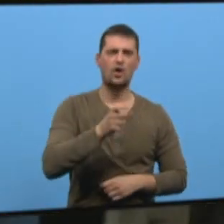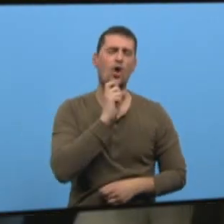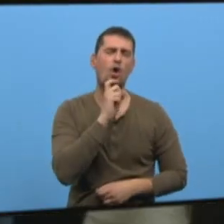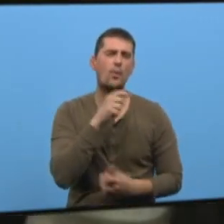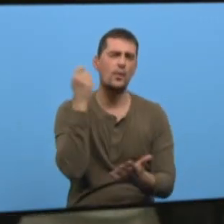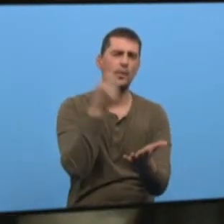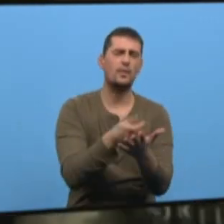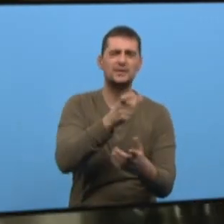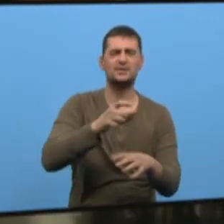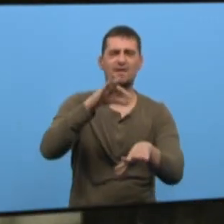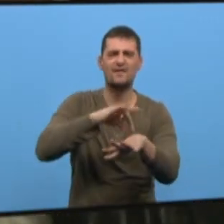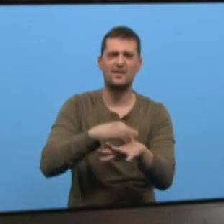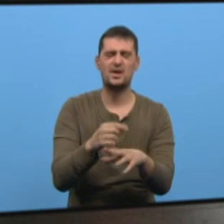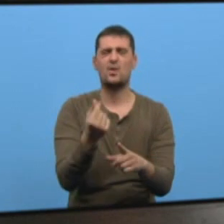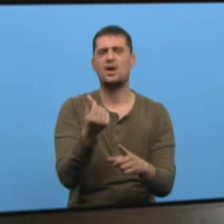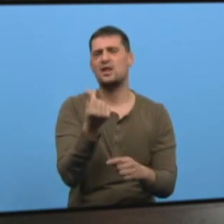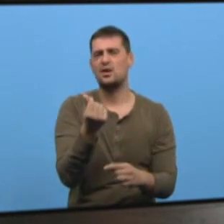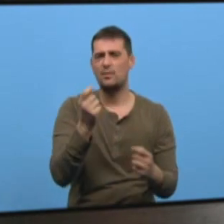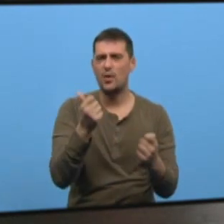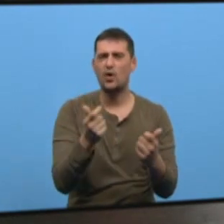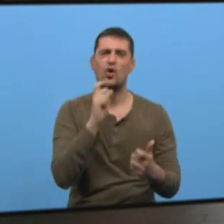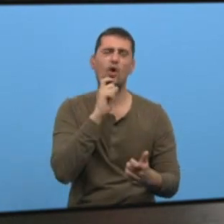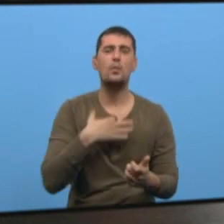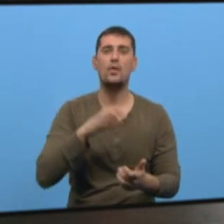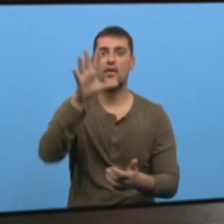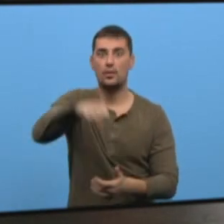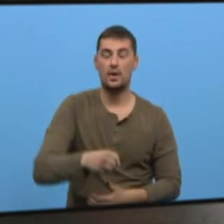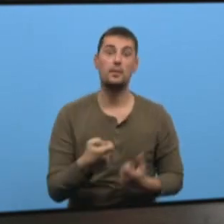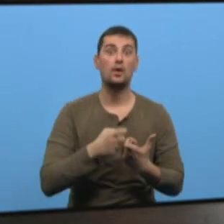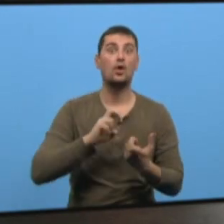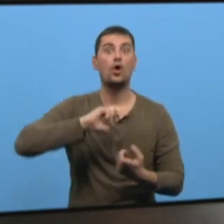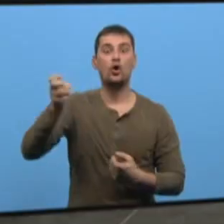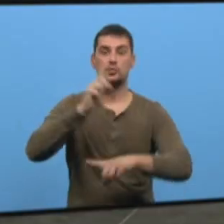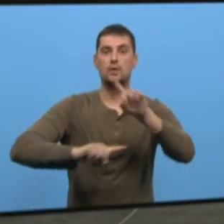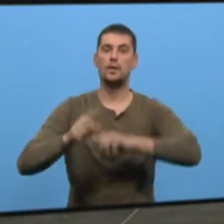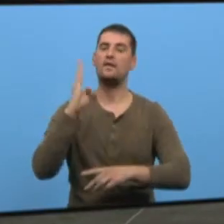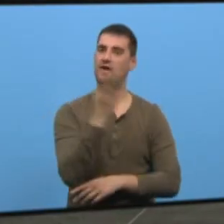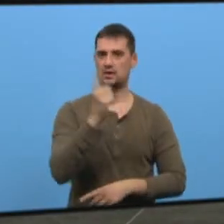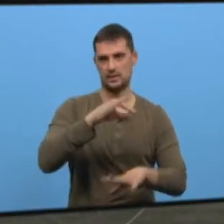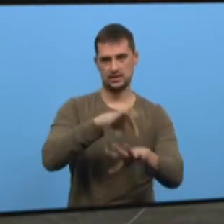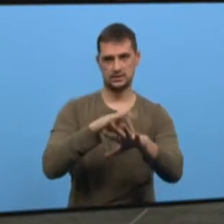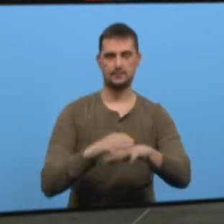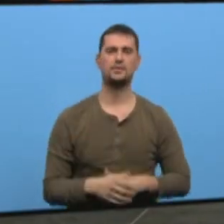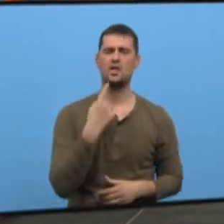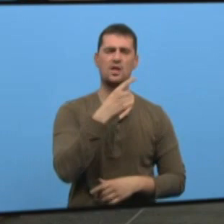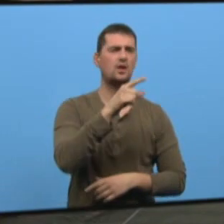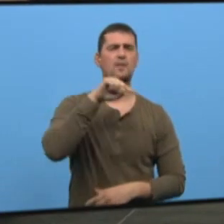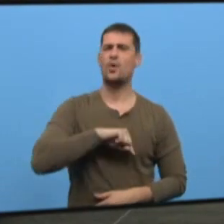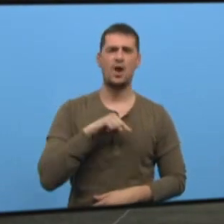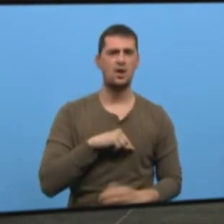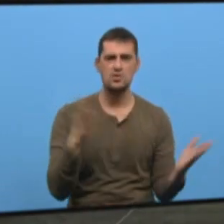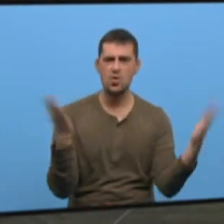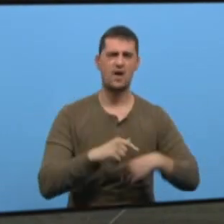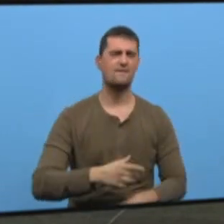gastos a enferma con menos recursos Pero hay otros problemas que afectan a sanidade se una inmoralidad y una